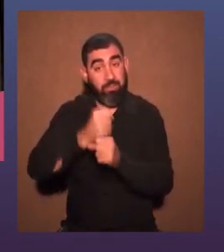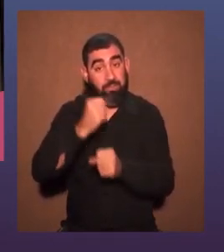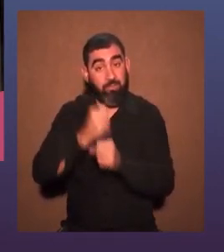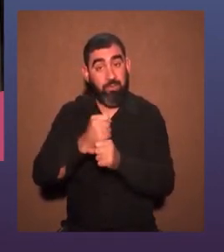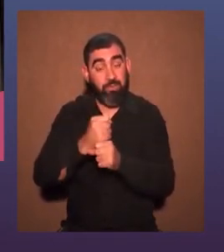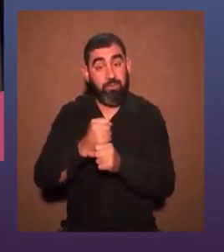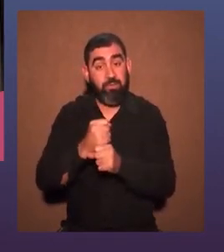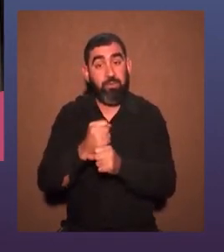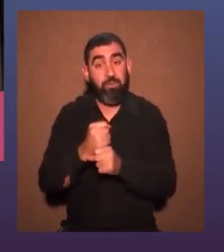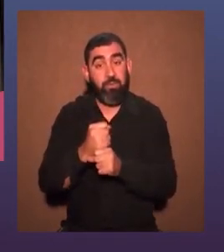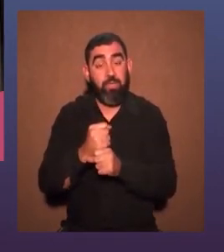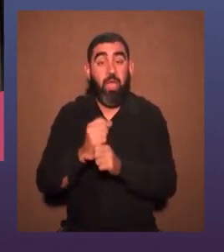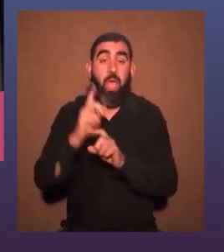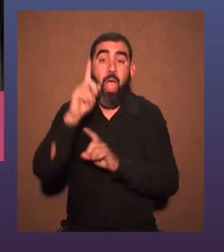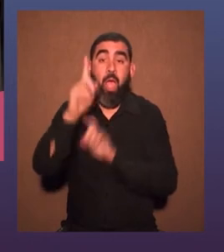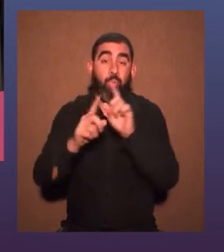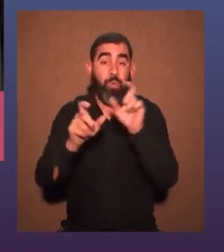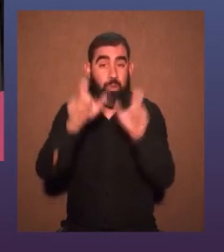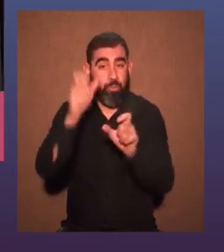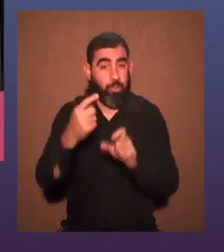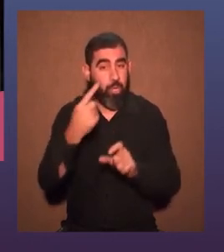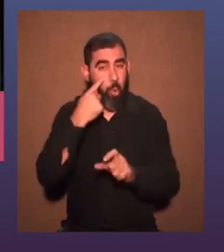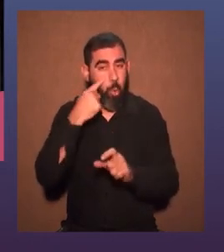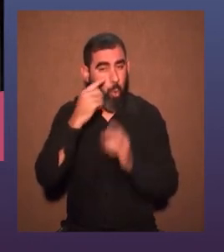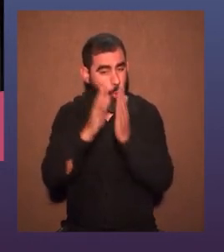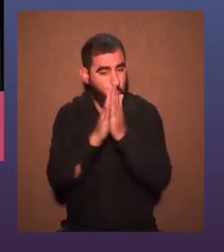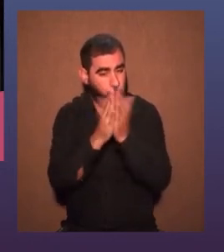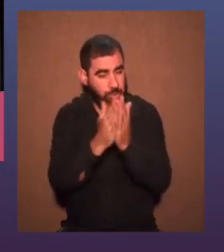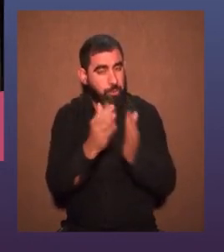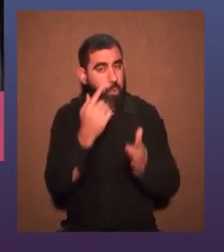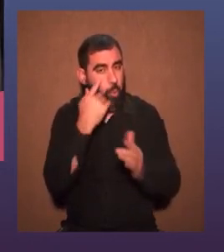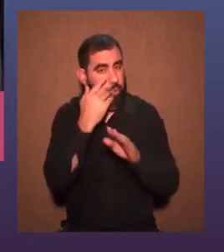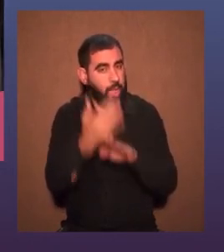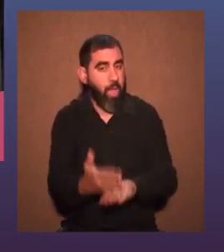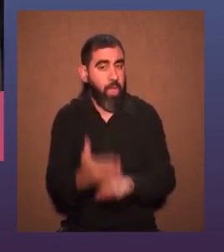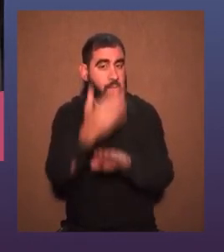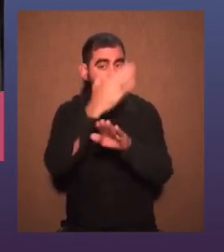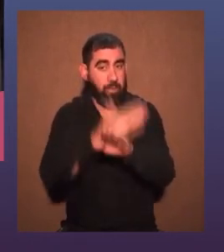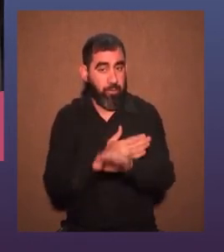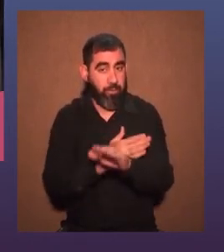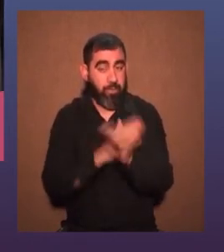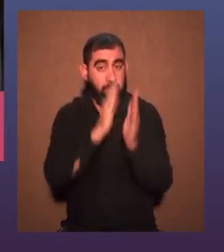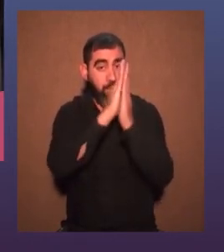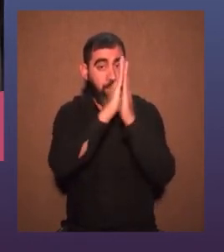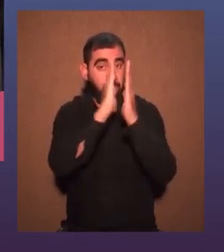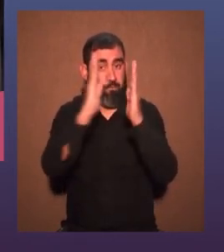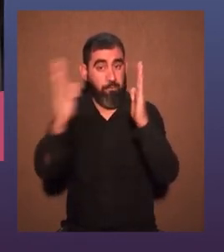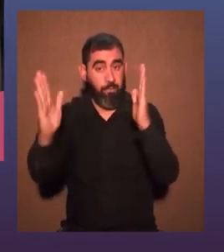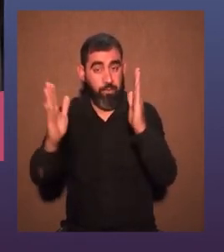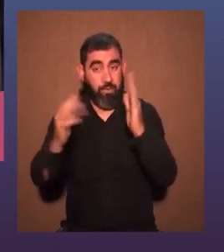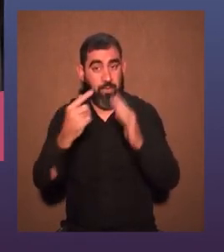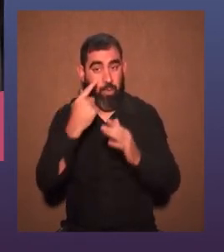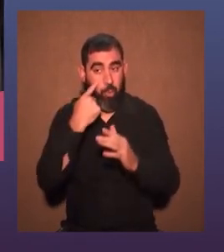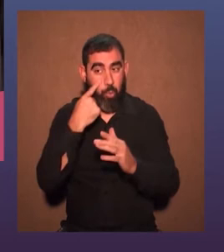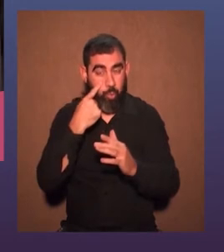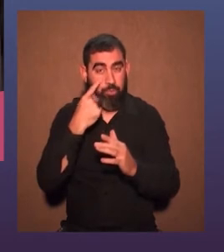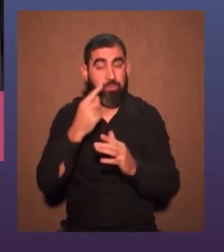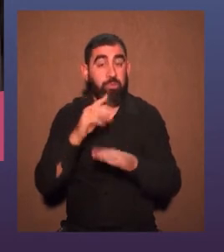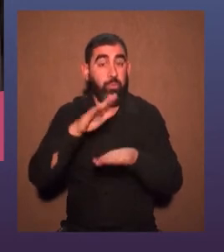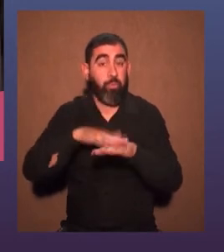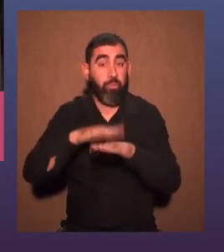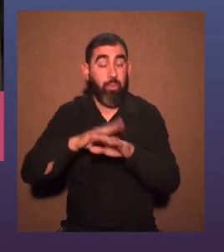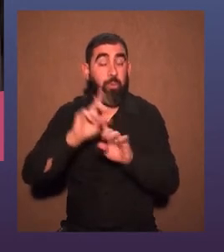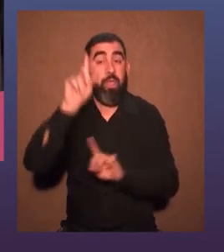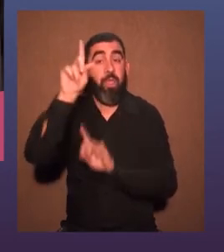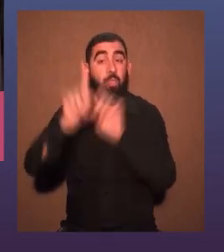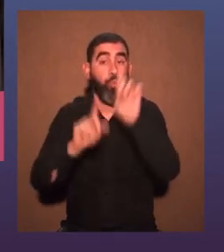trabajado con algunas personas que conocían la obra de Salambrí en la biblioteca de Salambrí, que está en manos de la